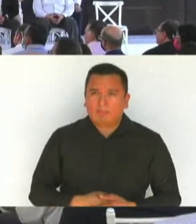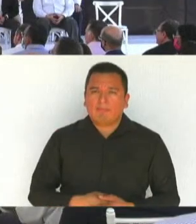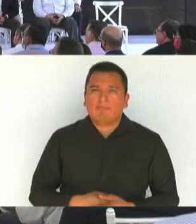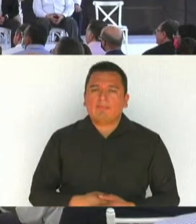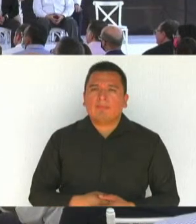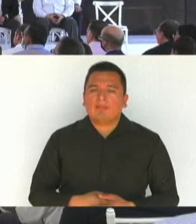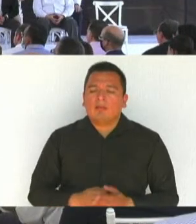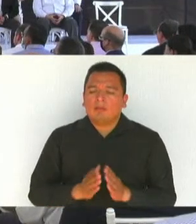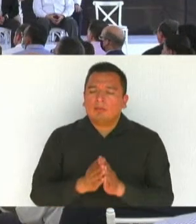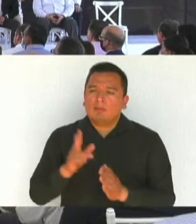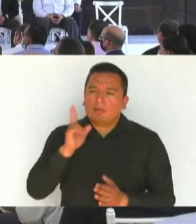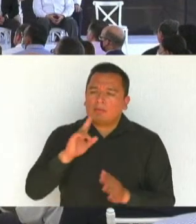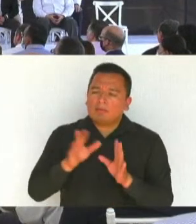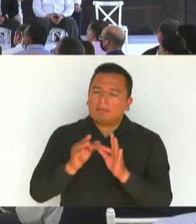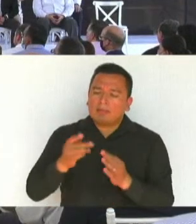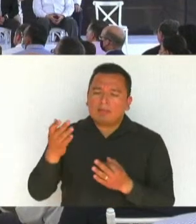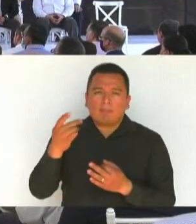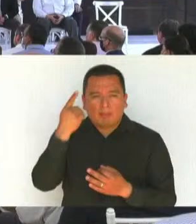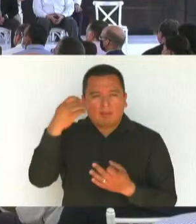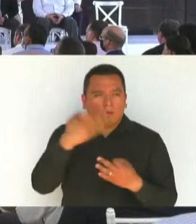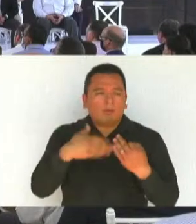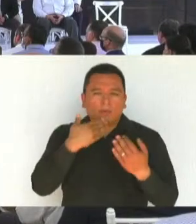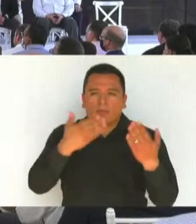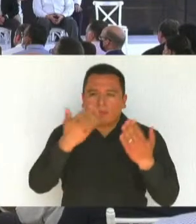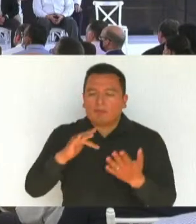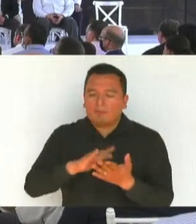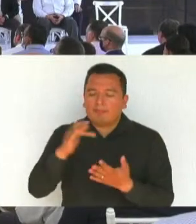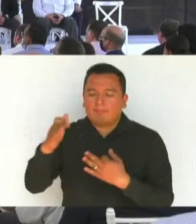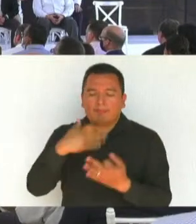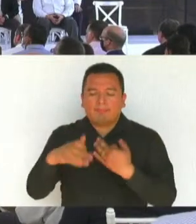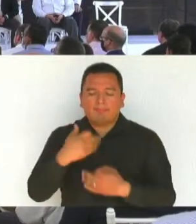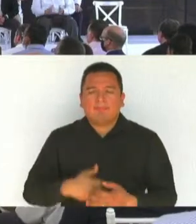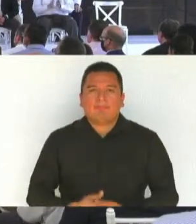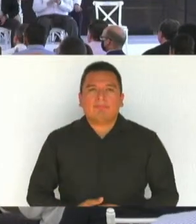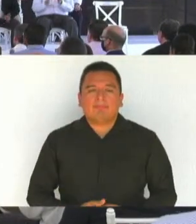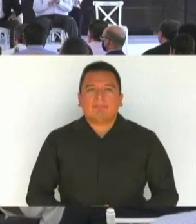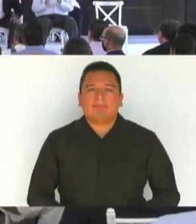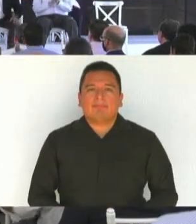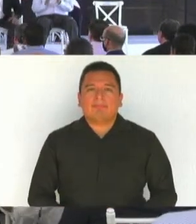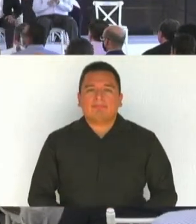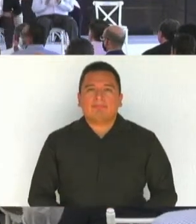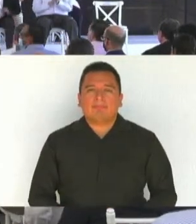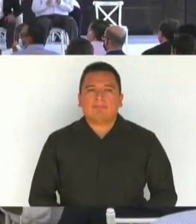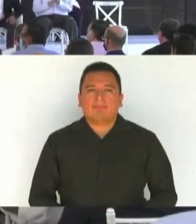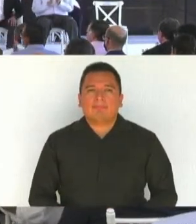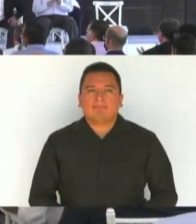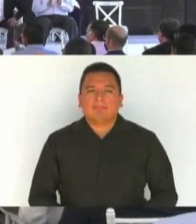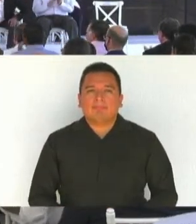de bienvenida aquí a la ciudad de Torreón. Muchas gracias y sean todos bienvenidos.